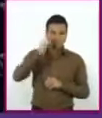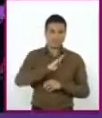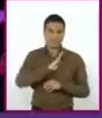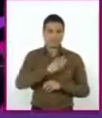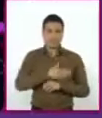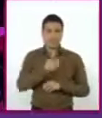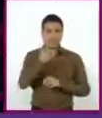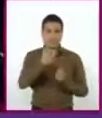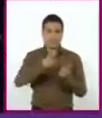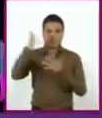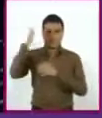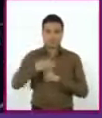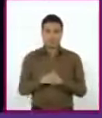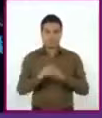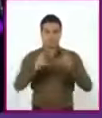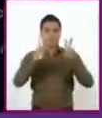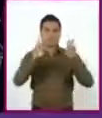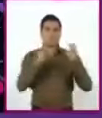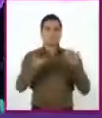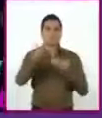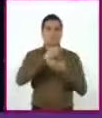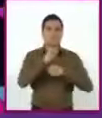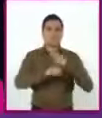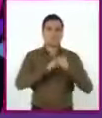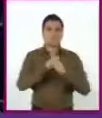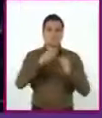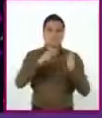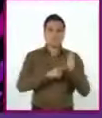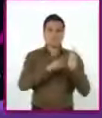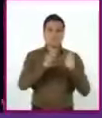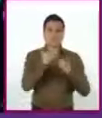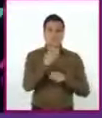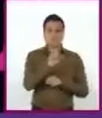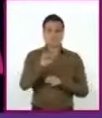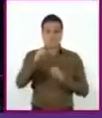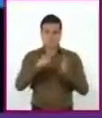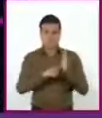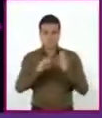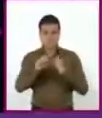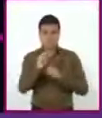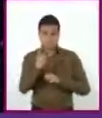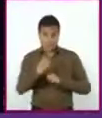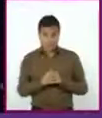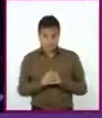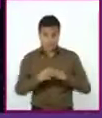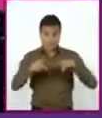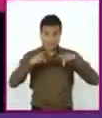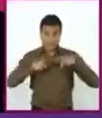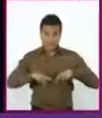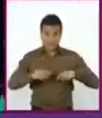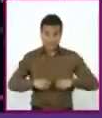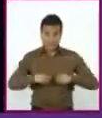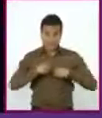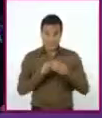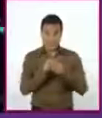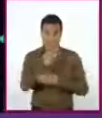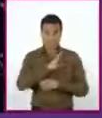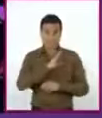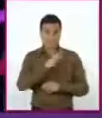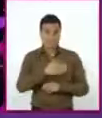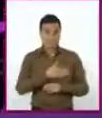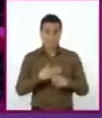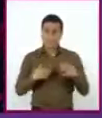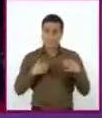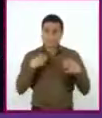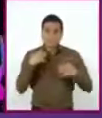De 1810 a 1821, la población novohispana empezó a manifestar sus